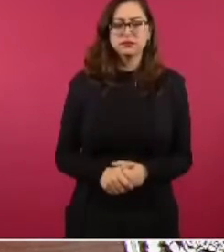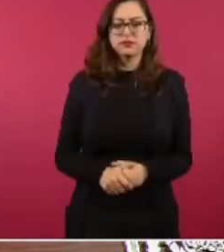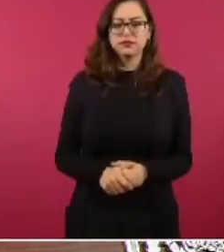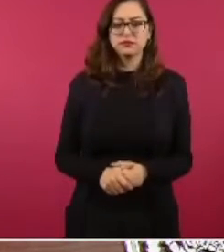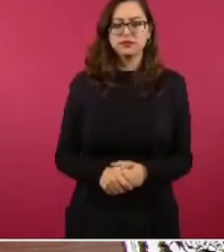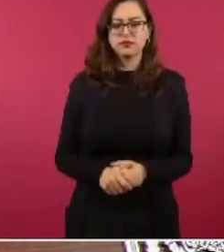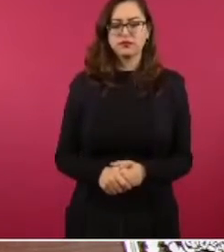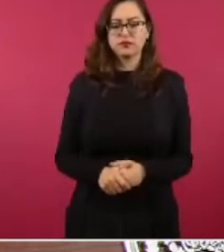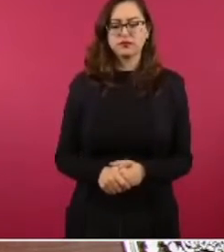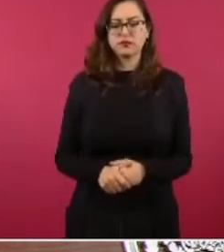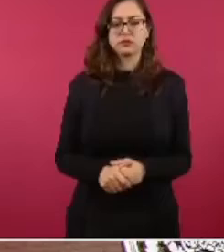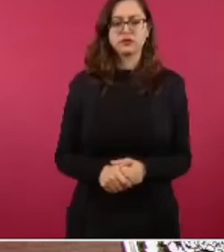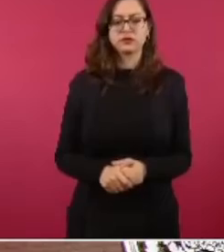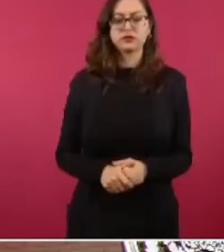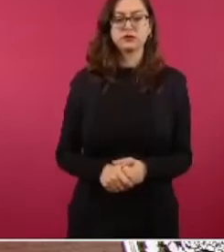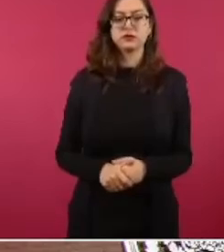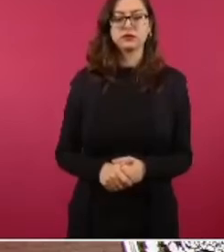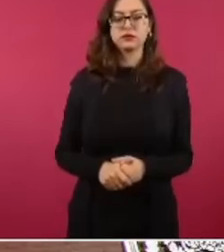se garantiza